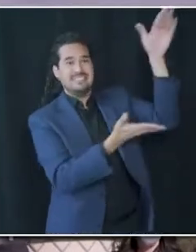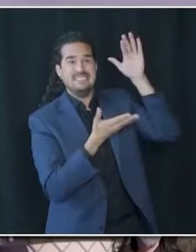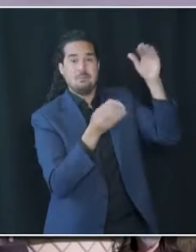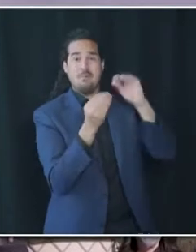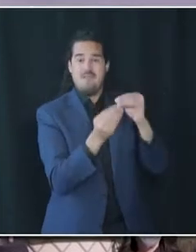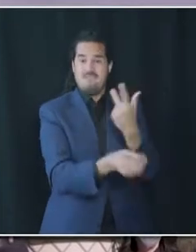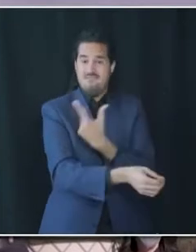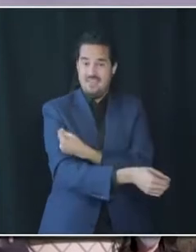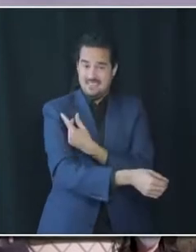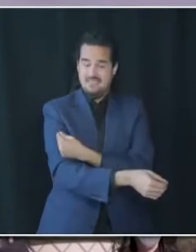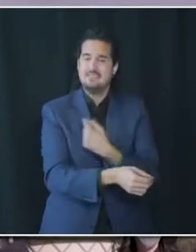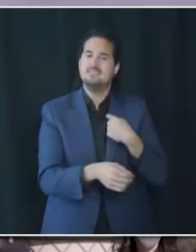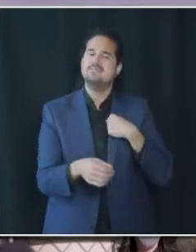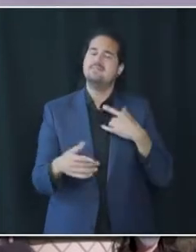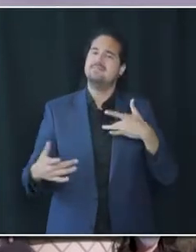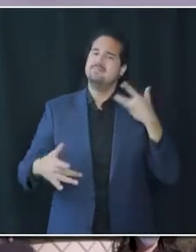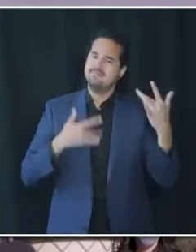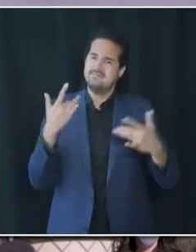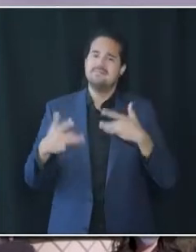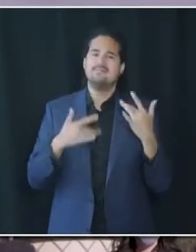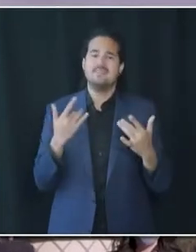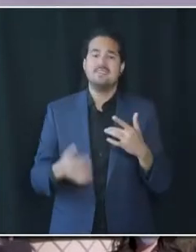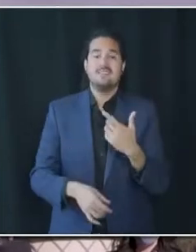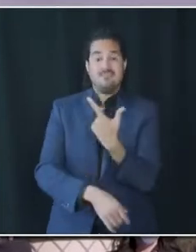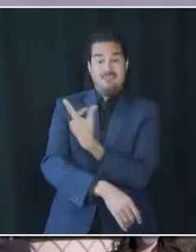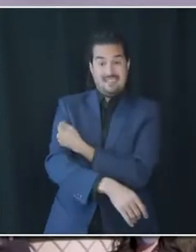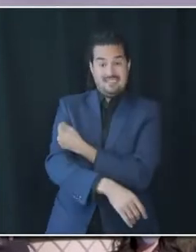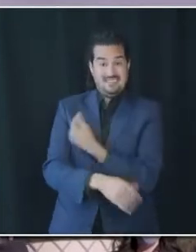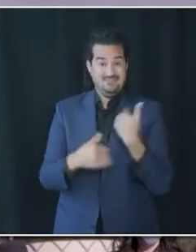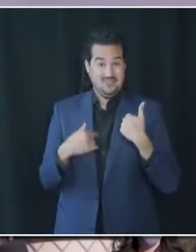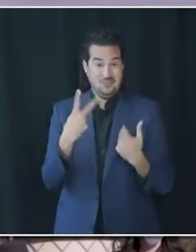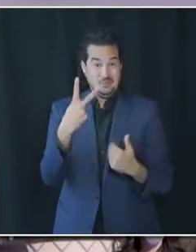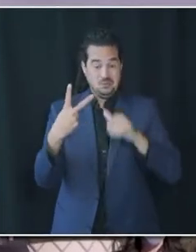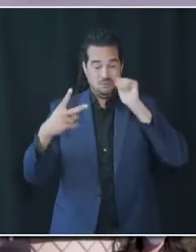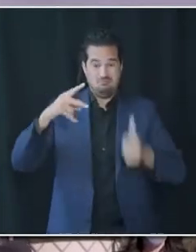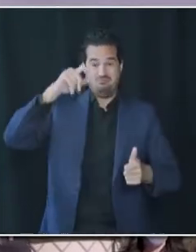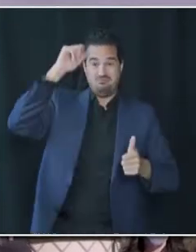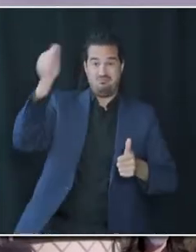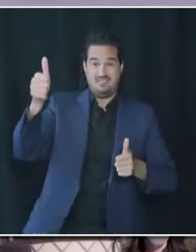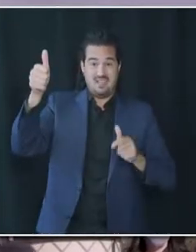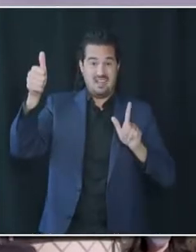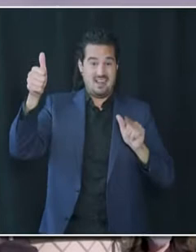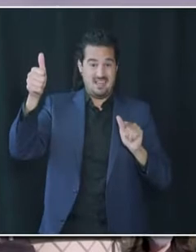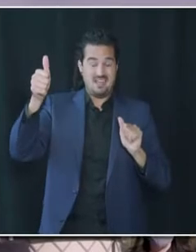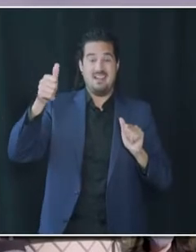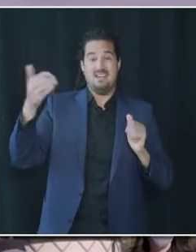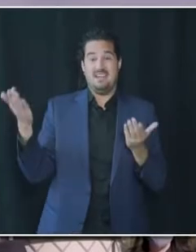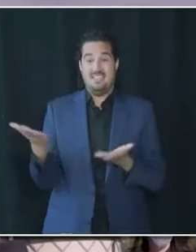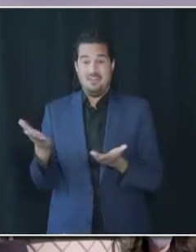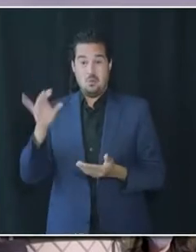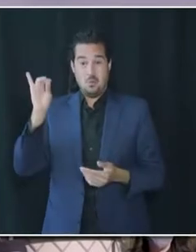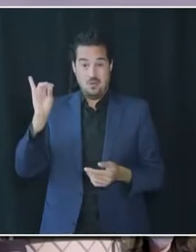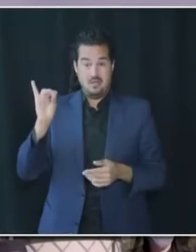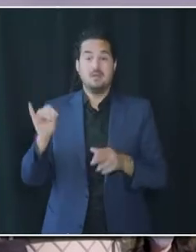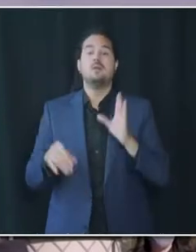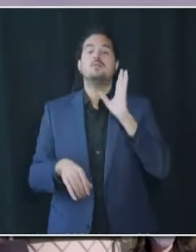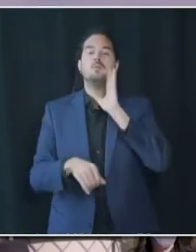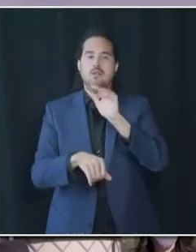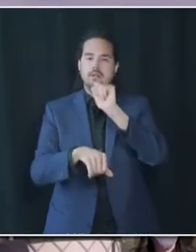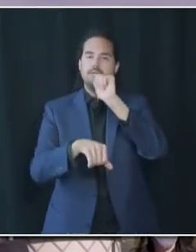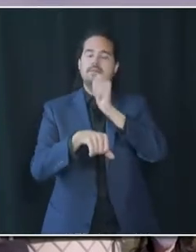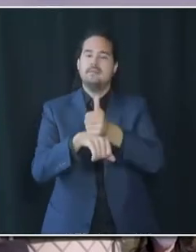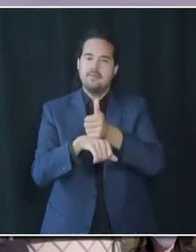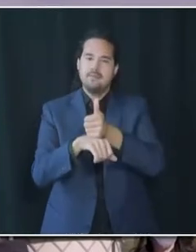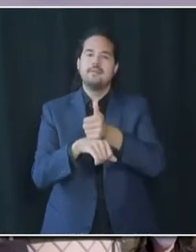anticipando esa vacuna de una sola dosis la vacuna de jazz en el jazz en que ya estamos